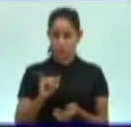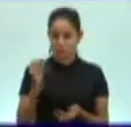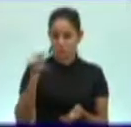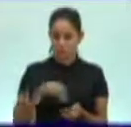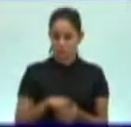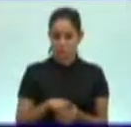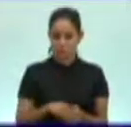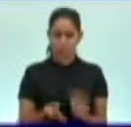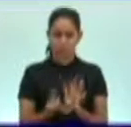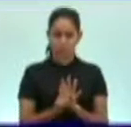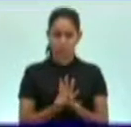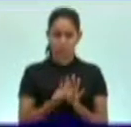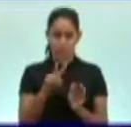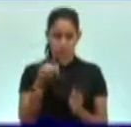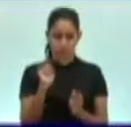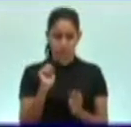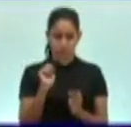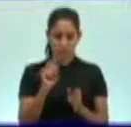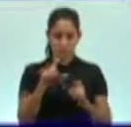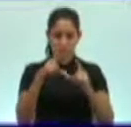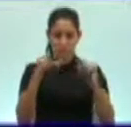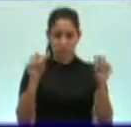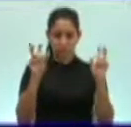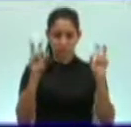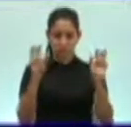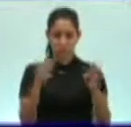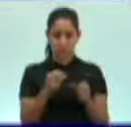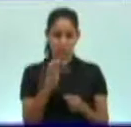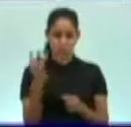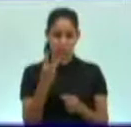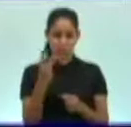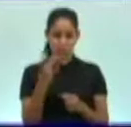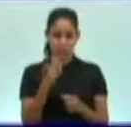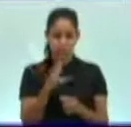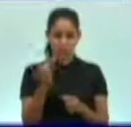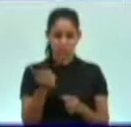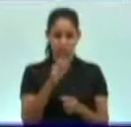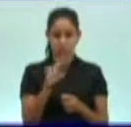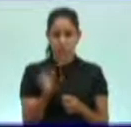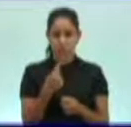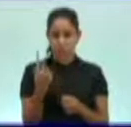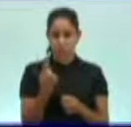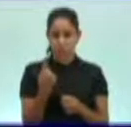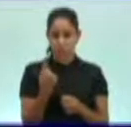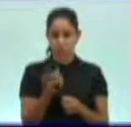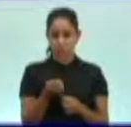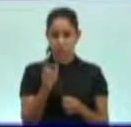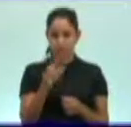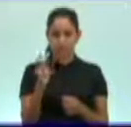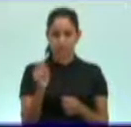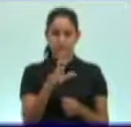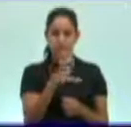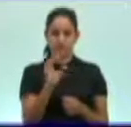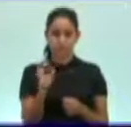en su título 3, capítulo 1, el artículo 50, que está totalmente